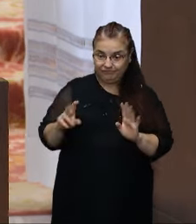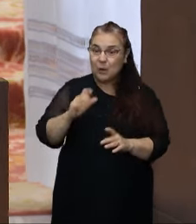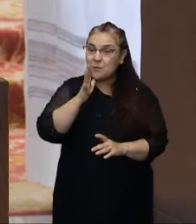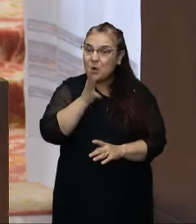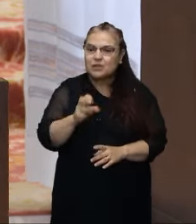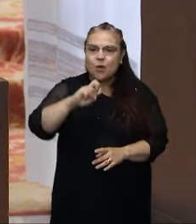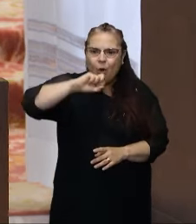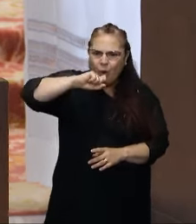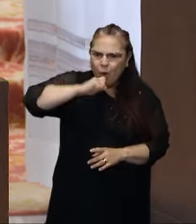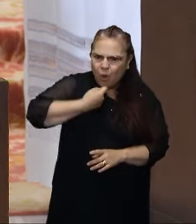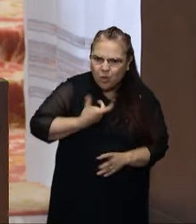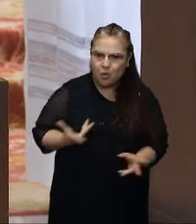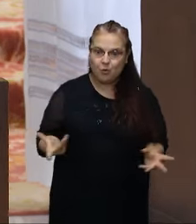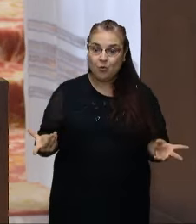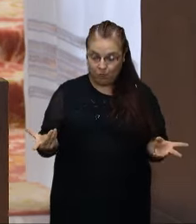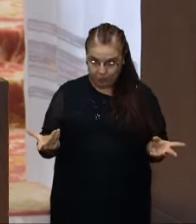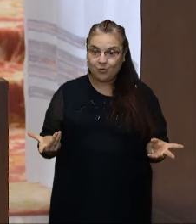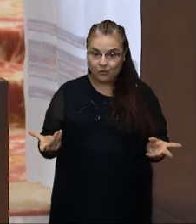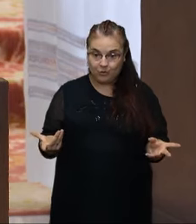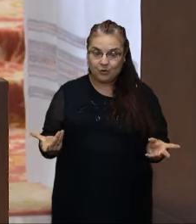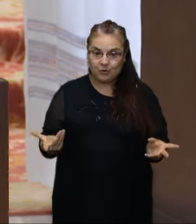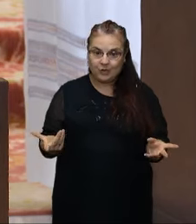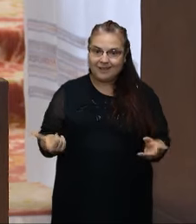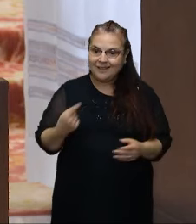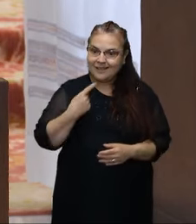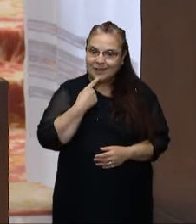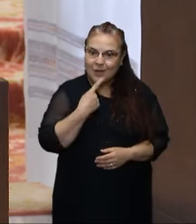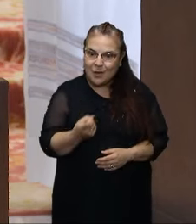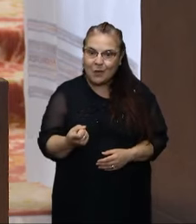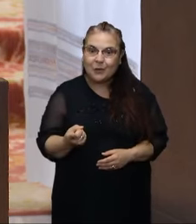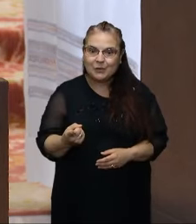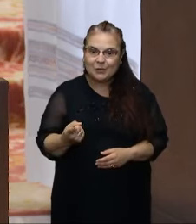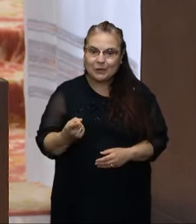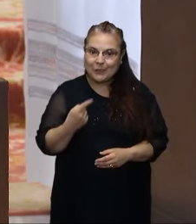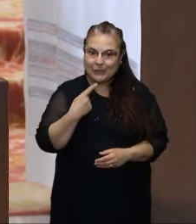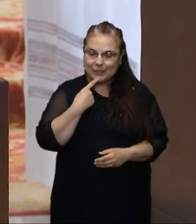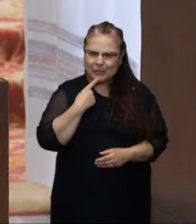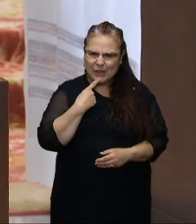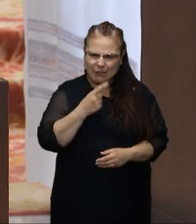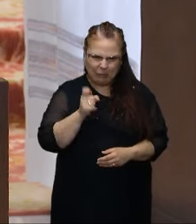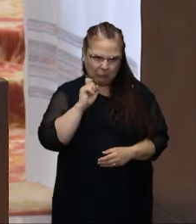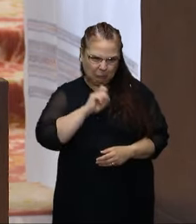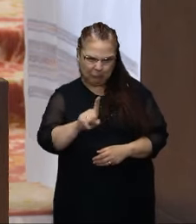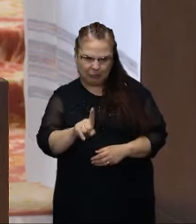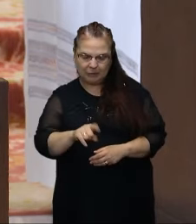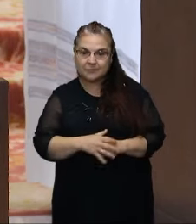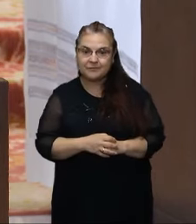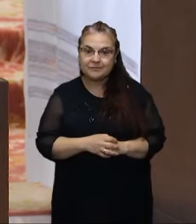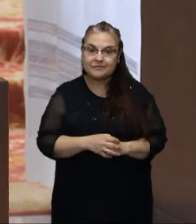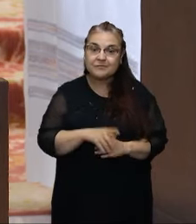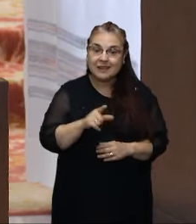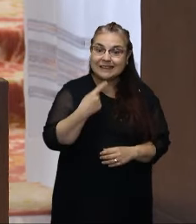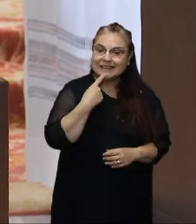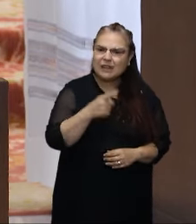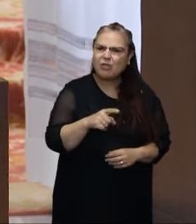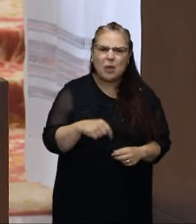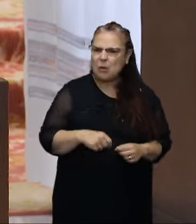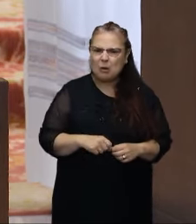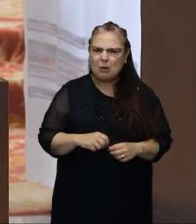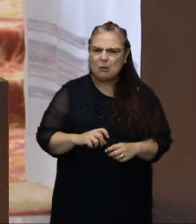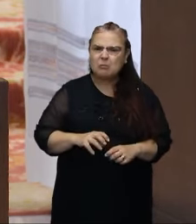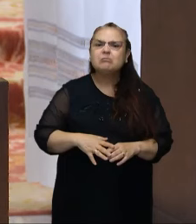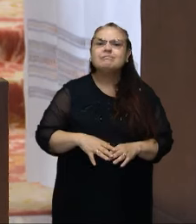de que se había hecho un dicho común para hablar de alguien despreciable: los publicanos y